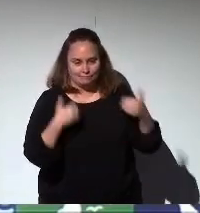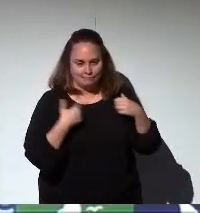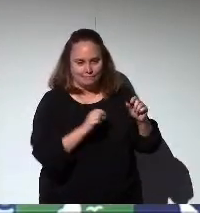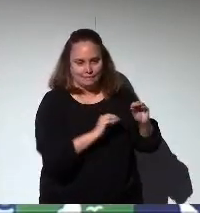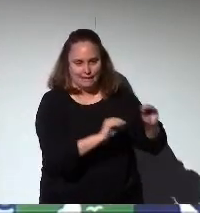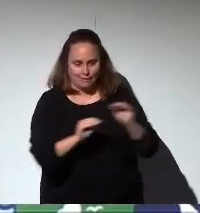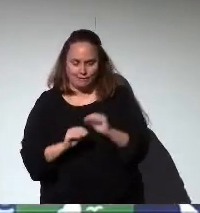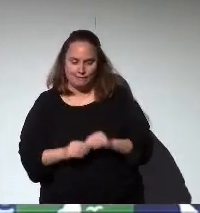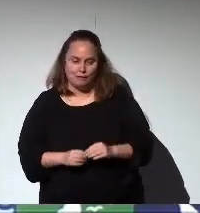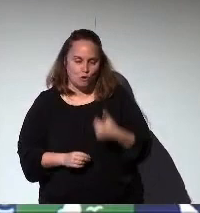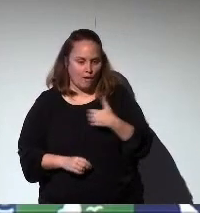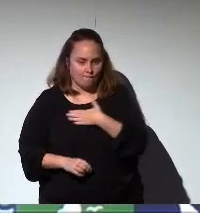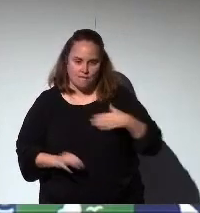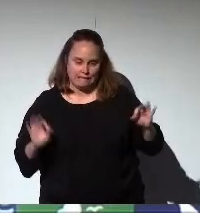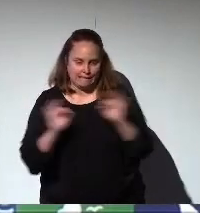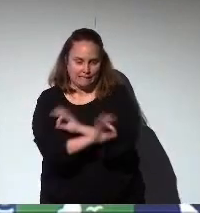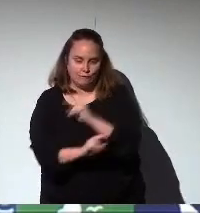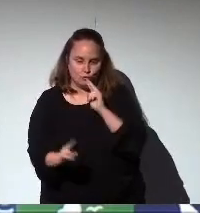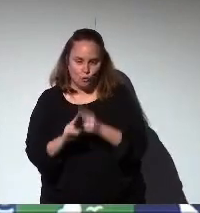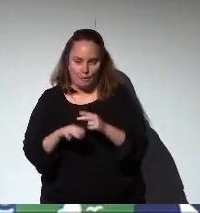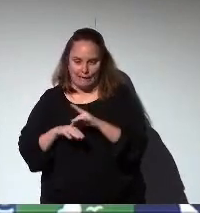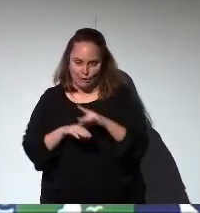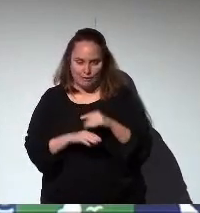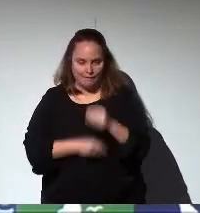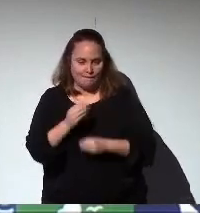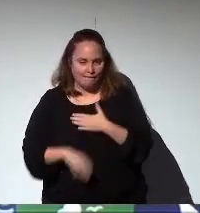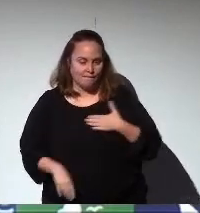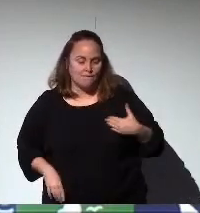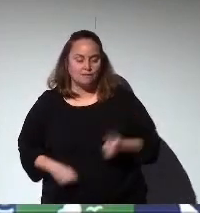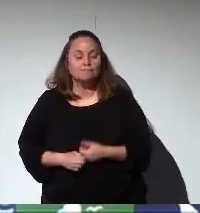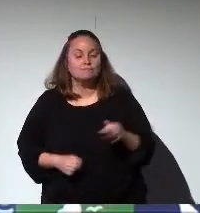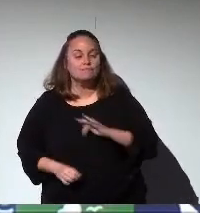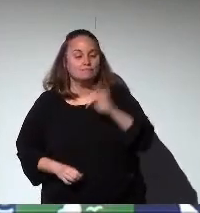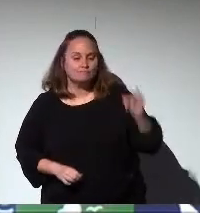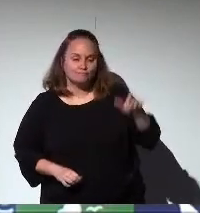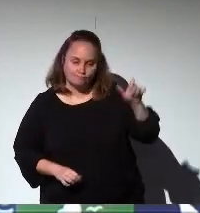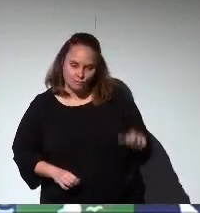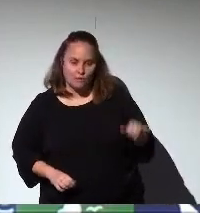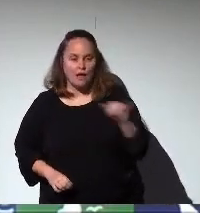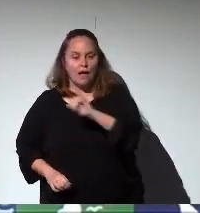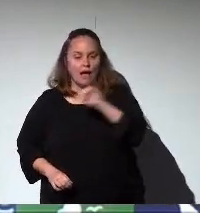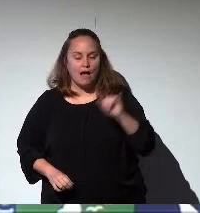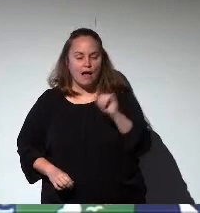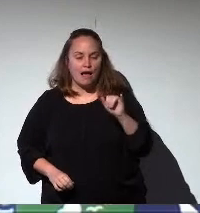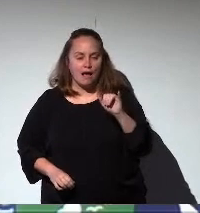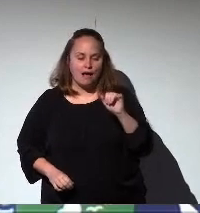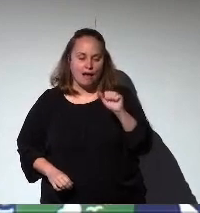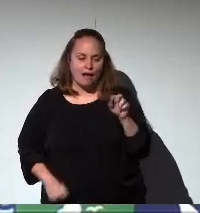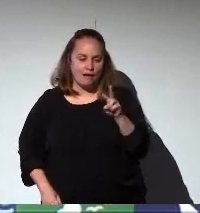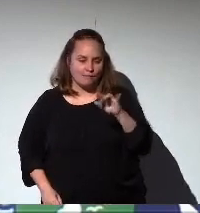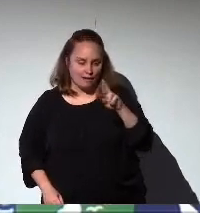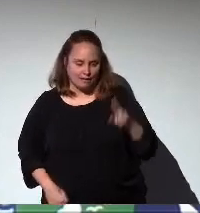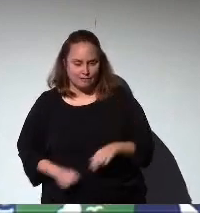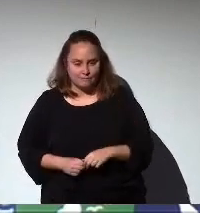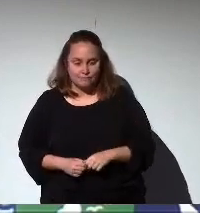no me gusta confundirme en el guión, ¿no? Pues Javier, cuando consideres. Gracias, Rosa. Buenos